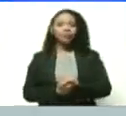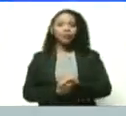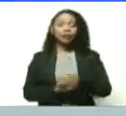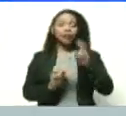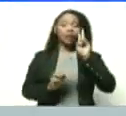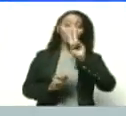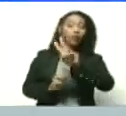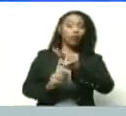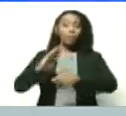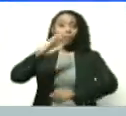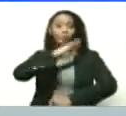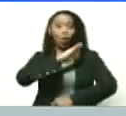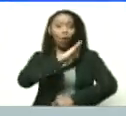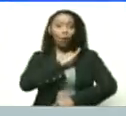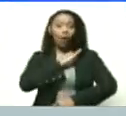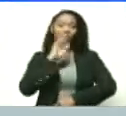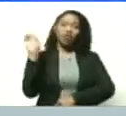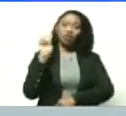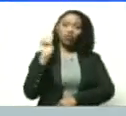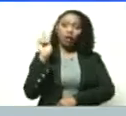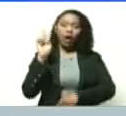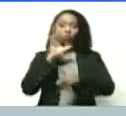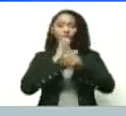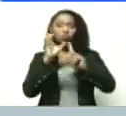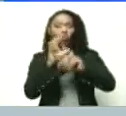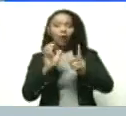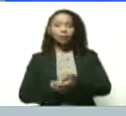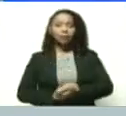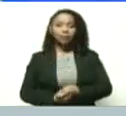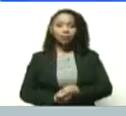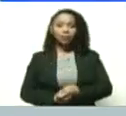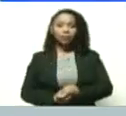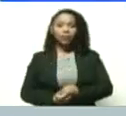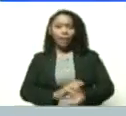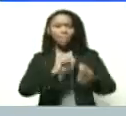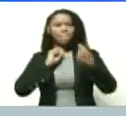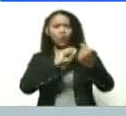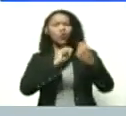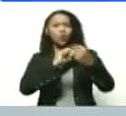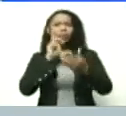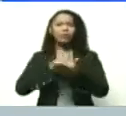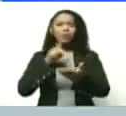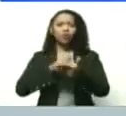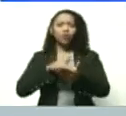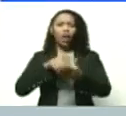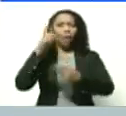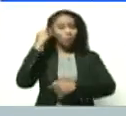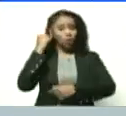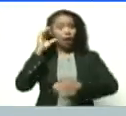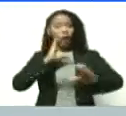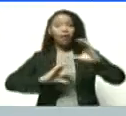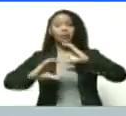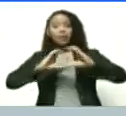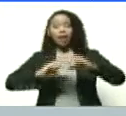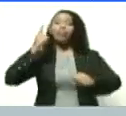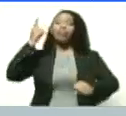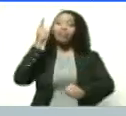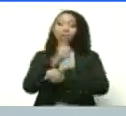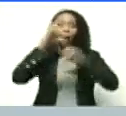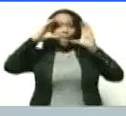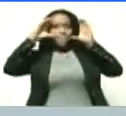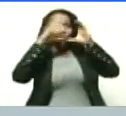cosmovisión propia venezolana. El debate sobre la participación de las mujeres en la ciencia debe estar